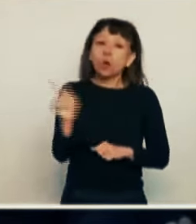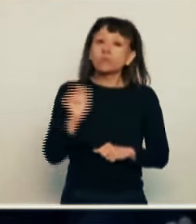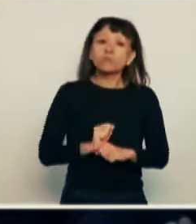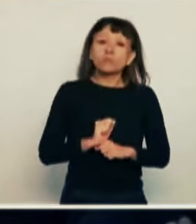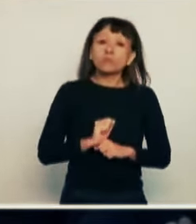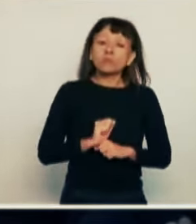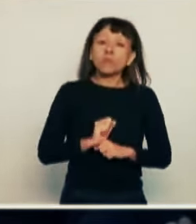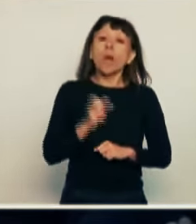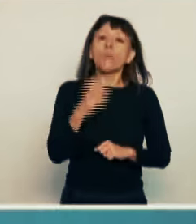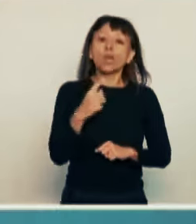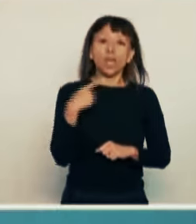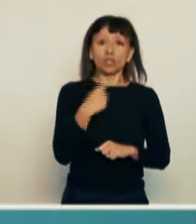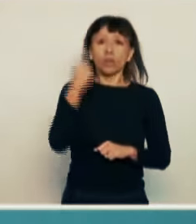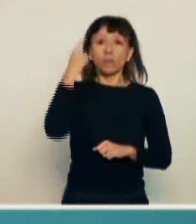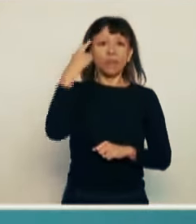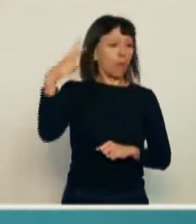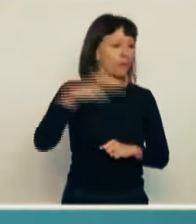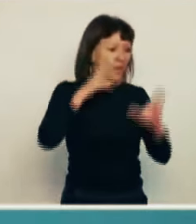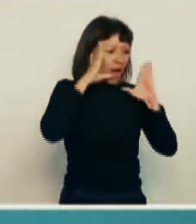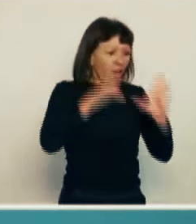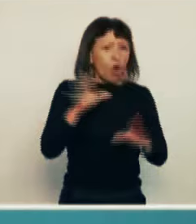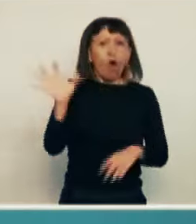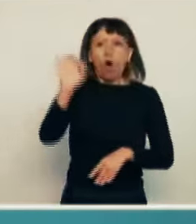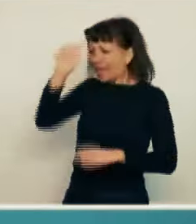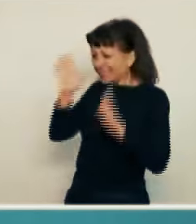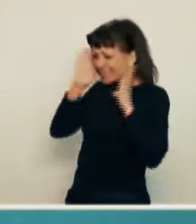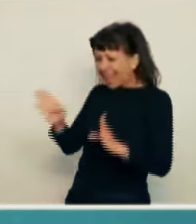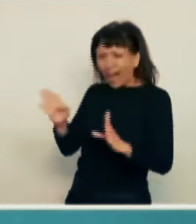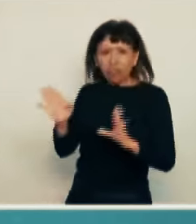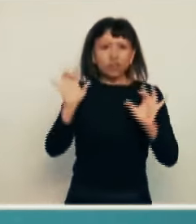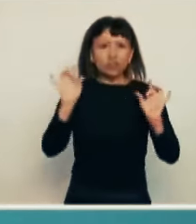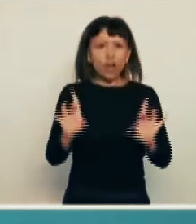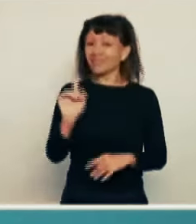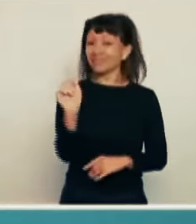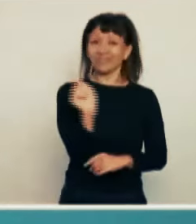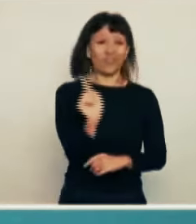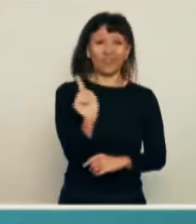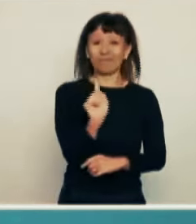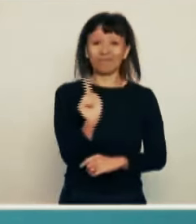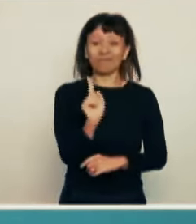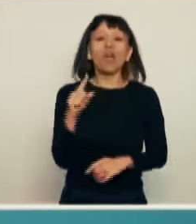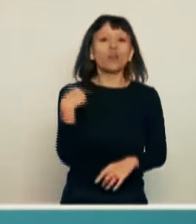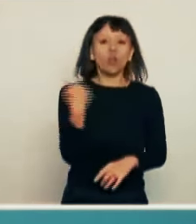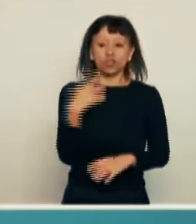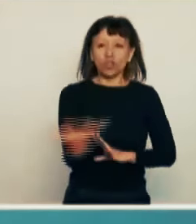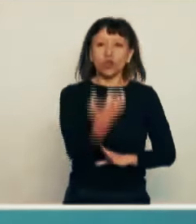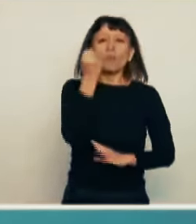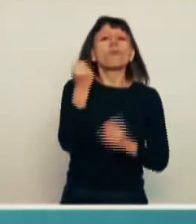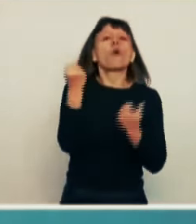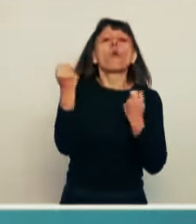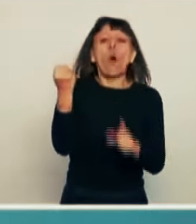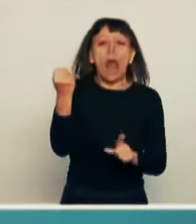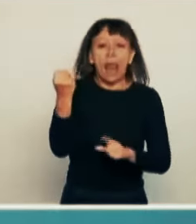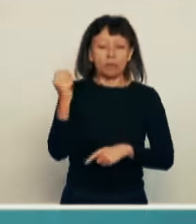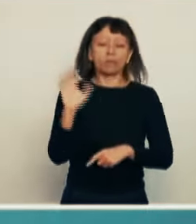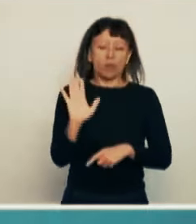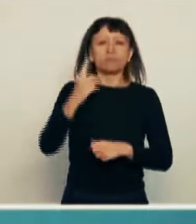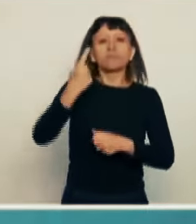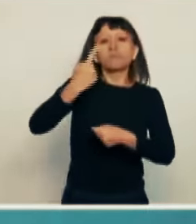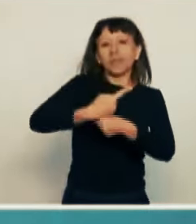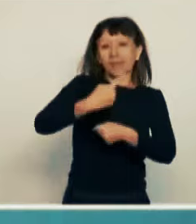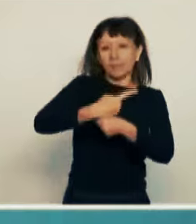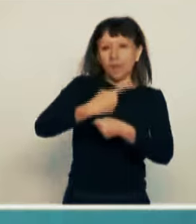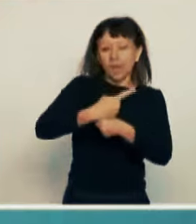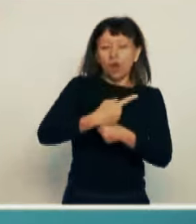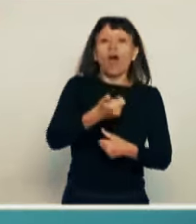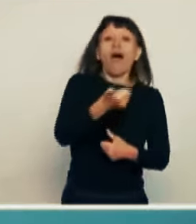ni privatistas ni estatistas. ¿Qué recuperamos? Primero, agua